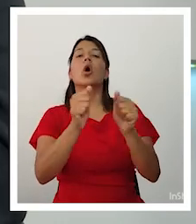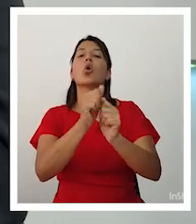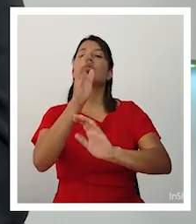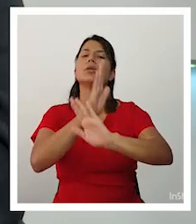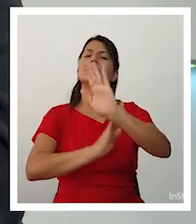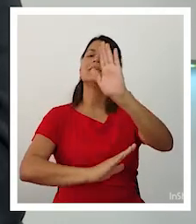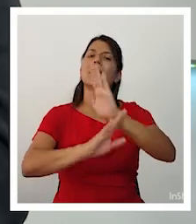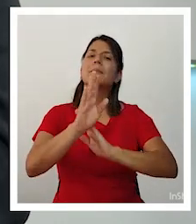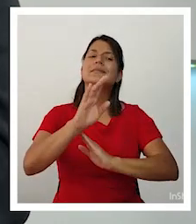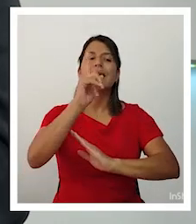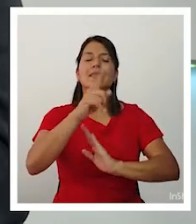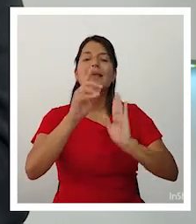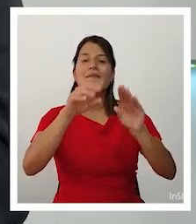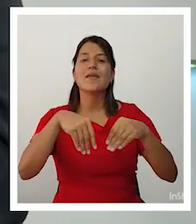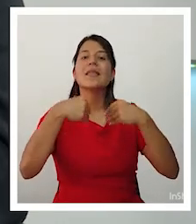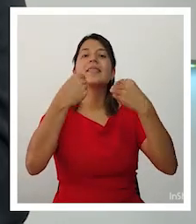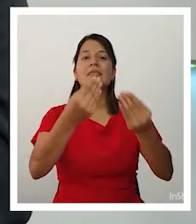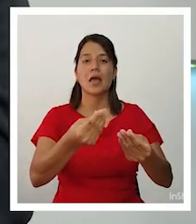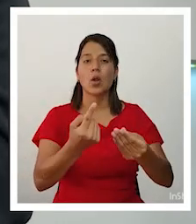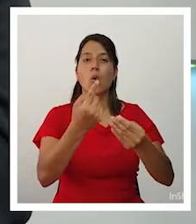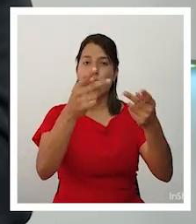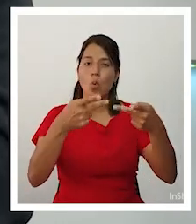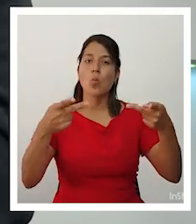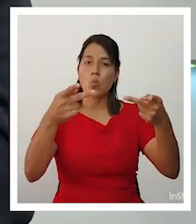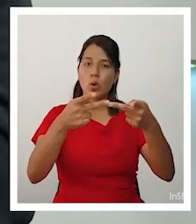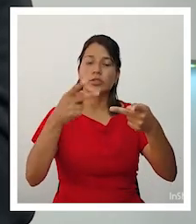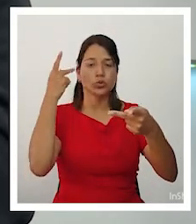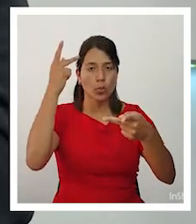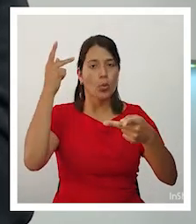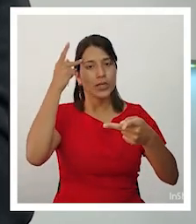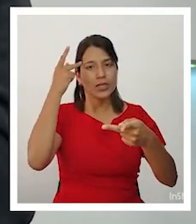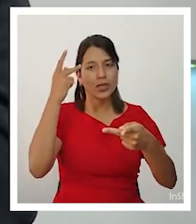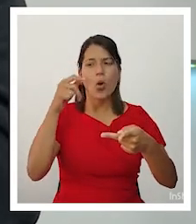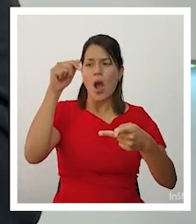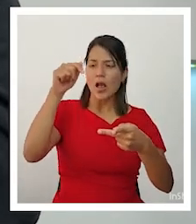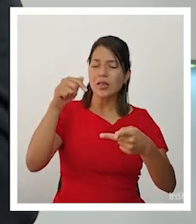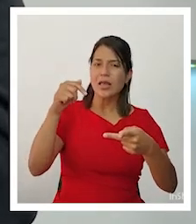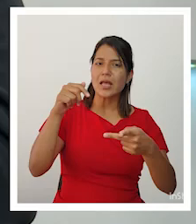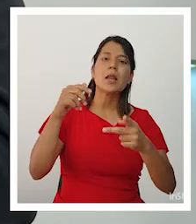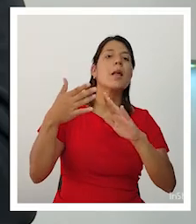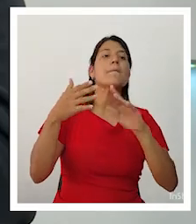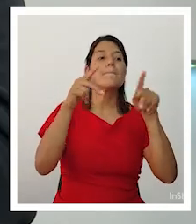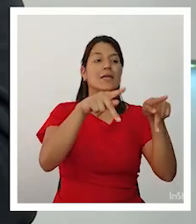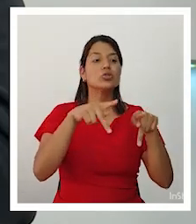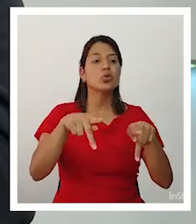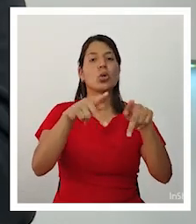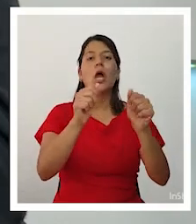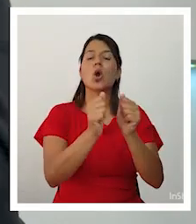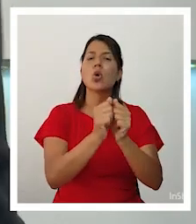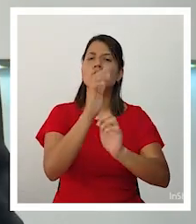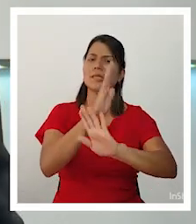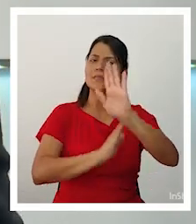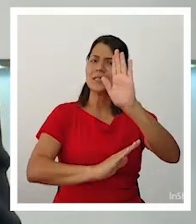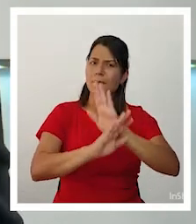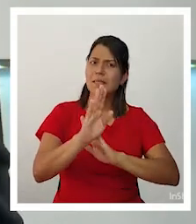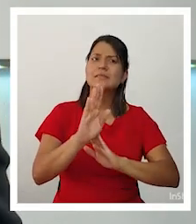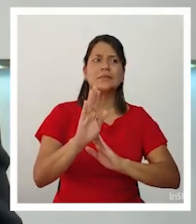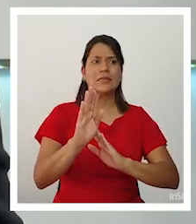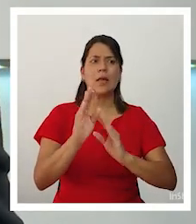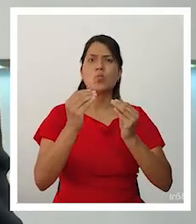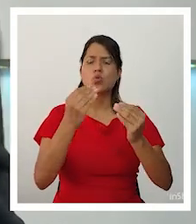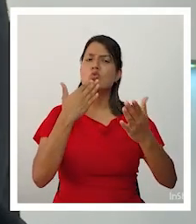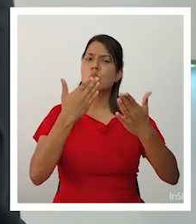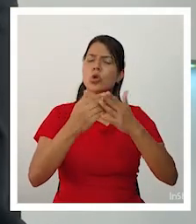le tiene que dar un cargo político. Aquí hay muchos líderes en temas de discapacidad que son muy buenos. Aquí hay un